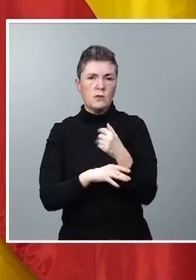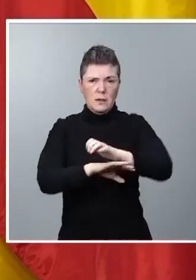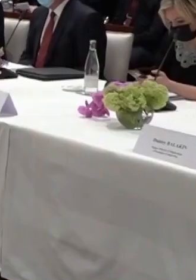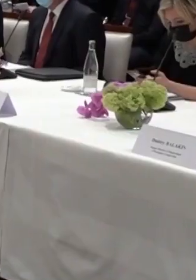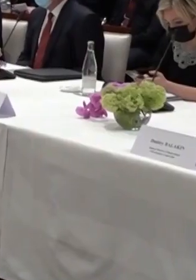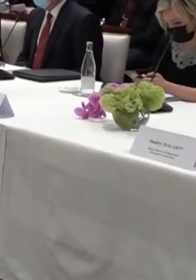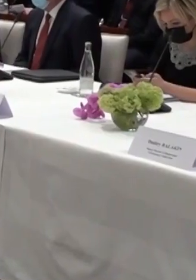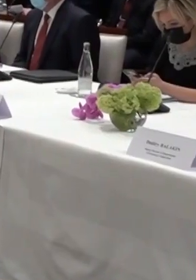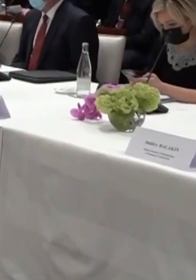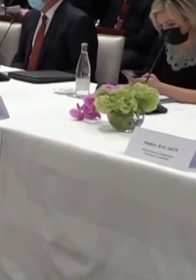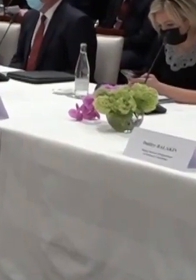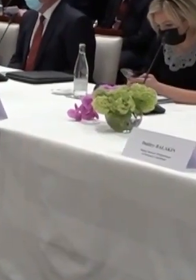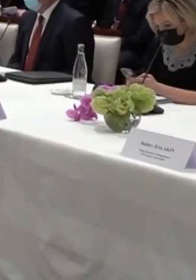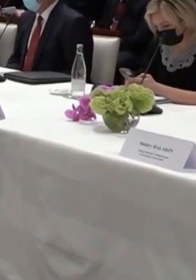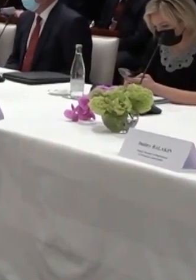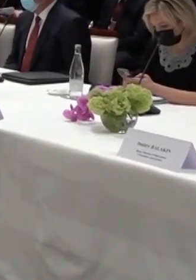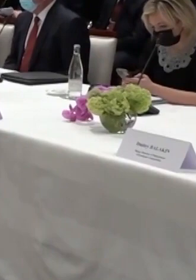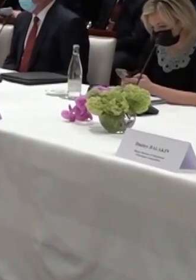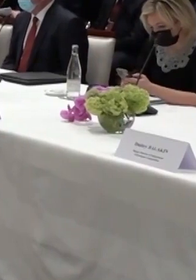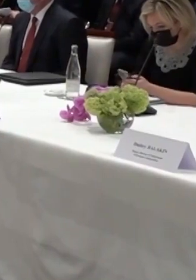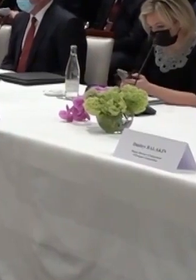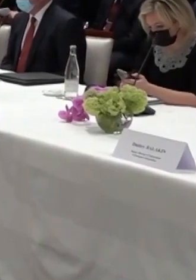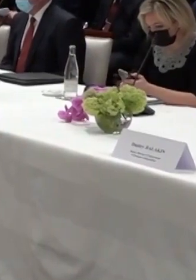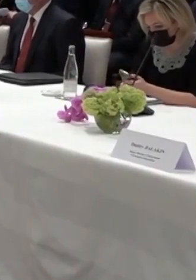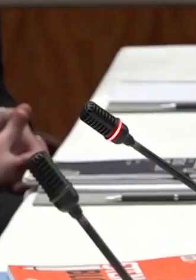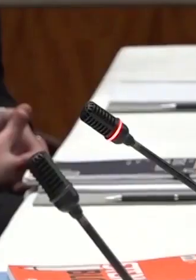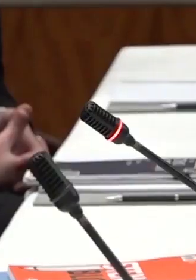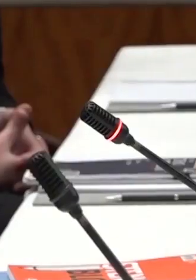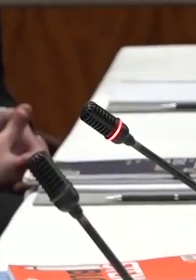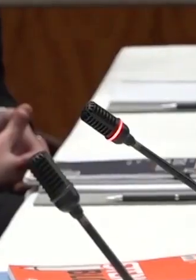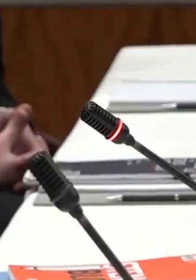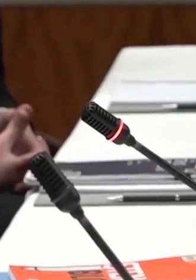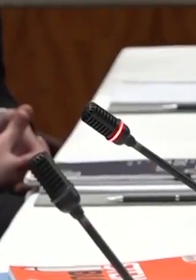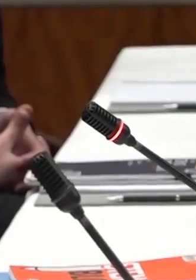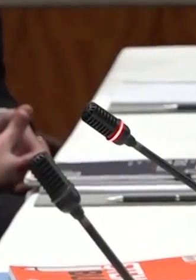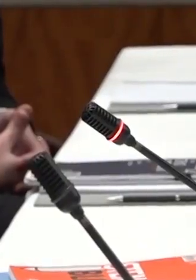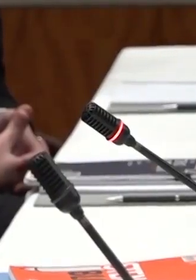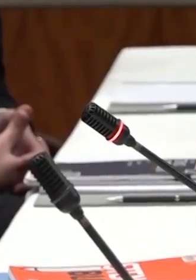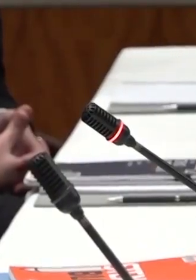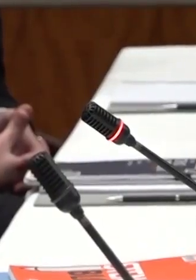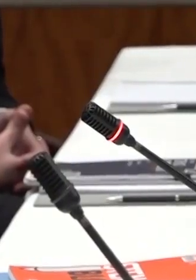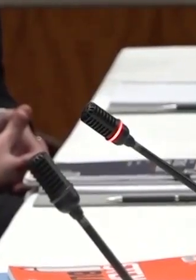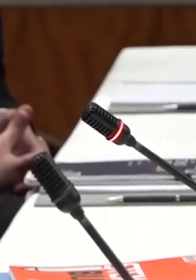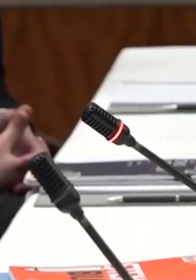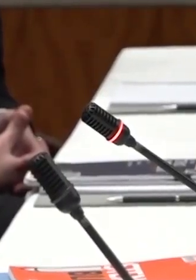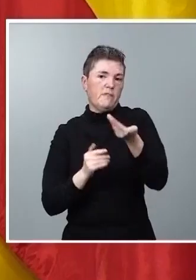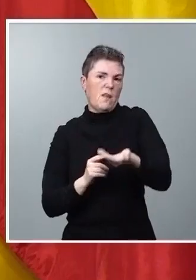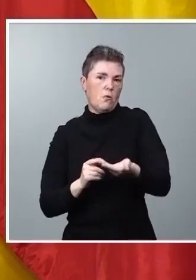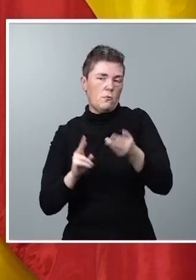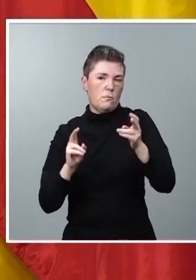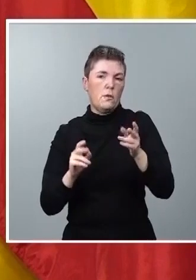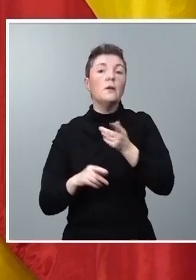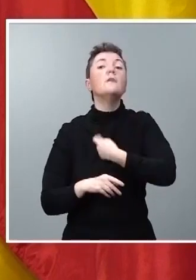parlamentarios. En el ámbito internacional, la postura del gobierno en relación al conflicto entre Rusia y Ucrania sigue siendo la del diálogo. España